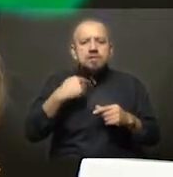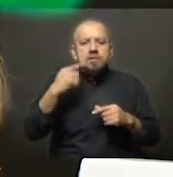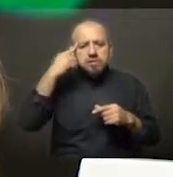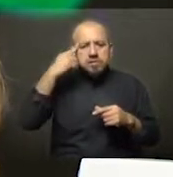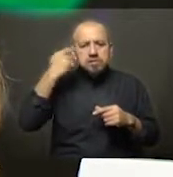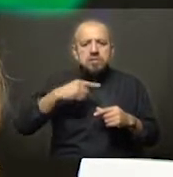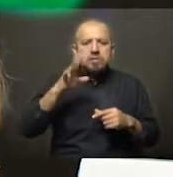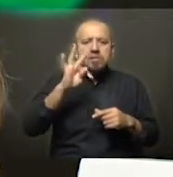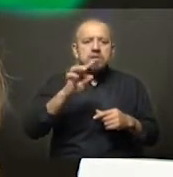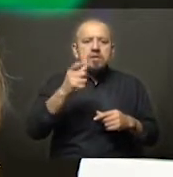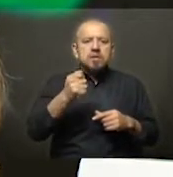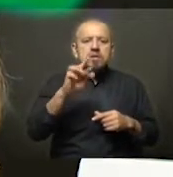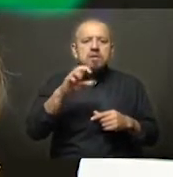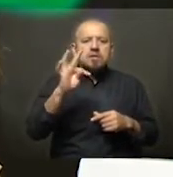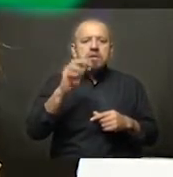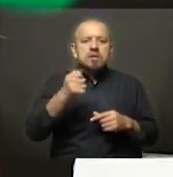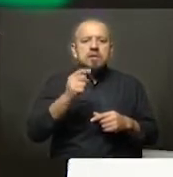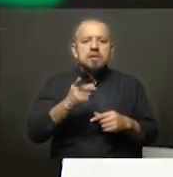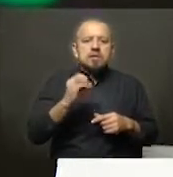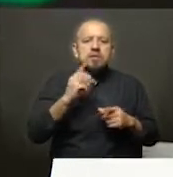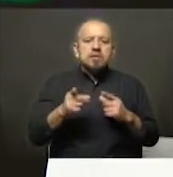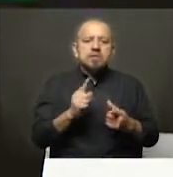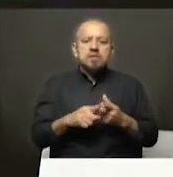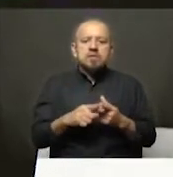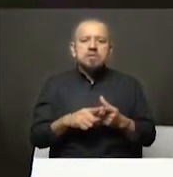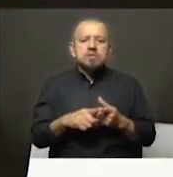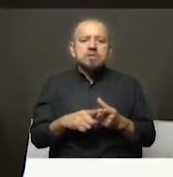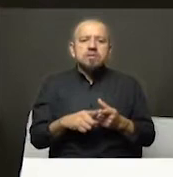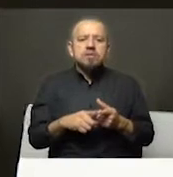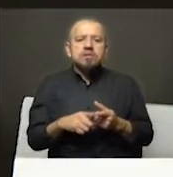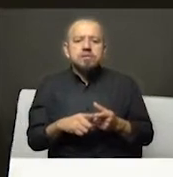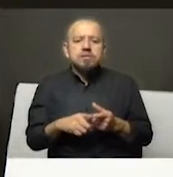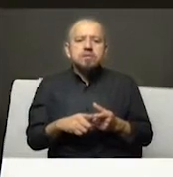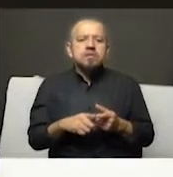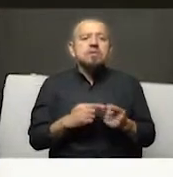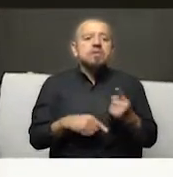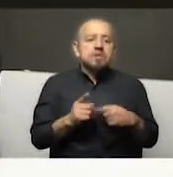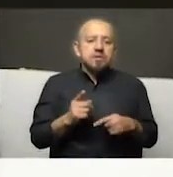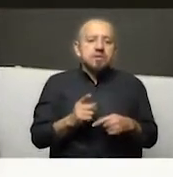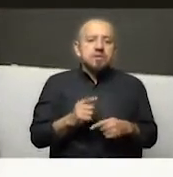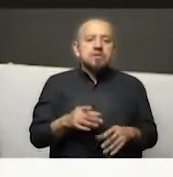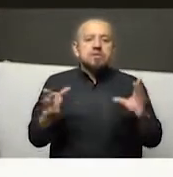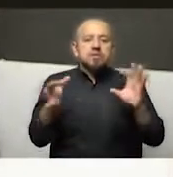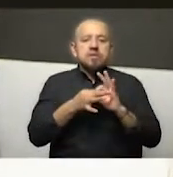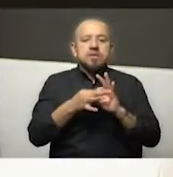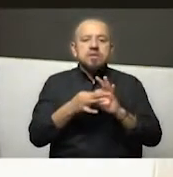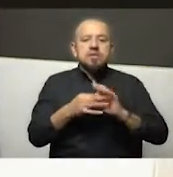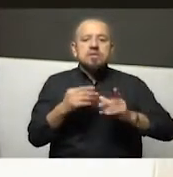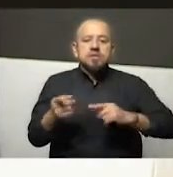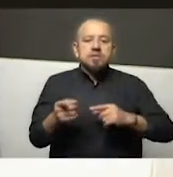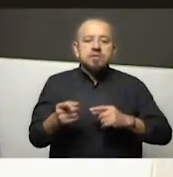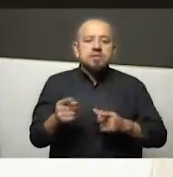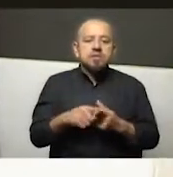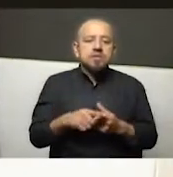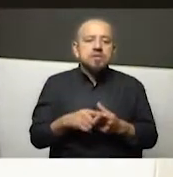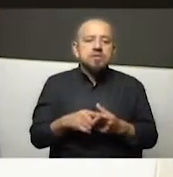vino tanto y yo dije Bueno Obviamente el espíritu marionero no no como